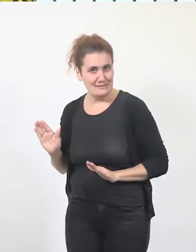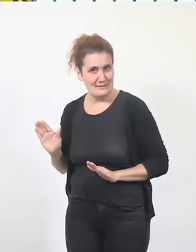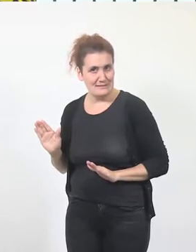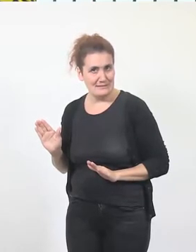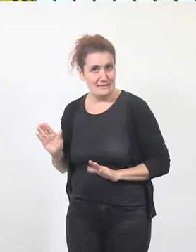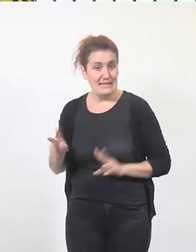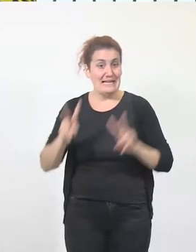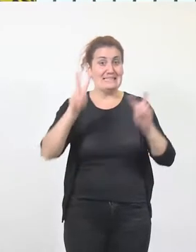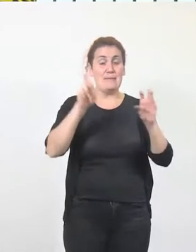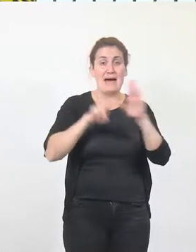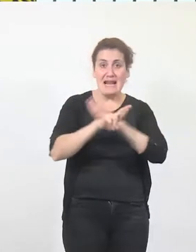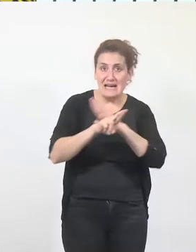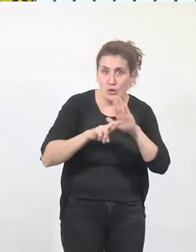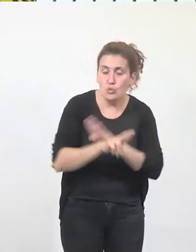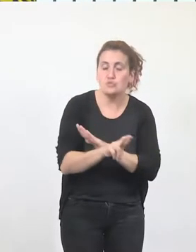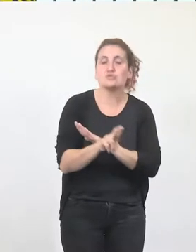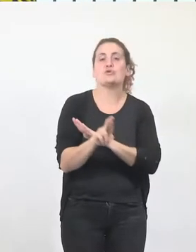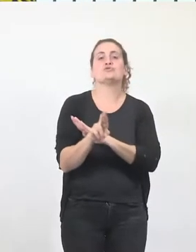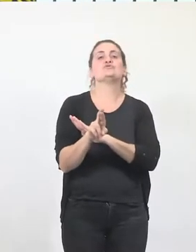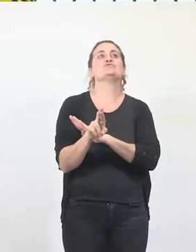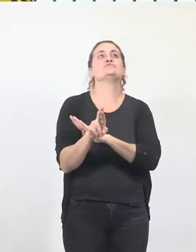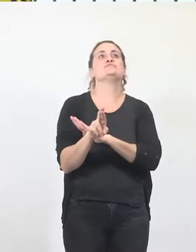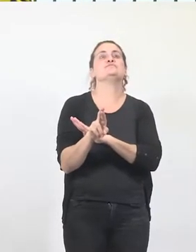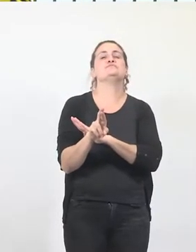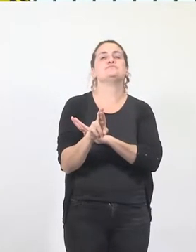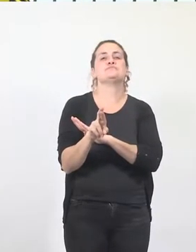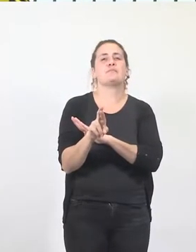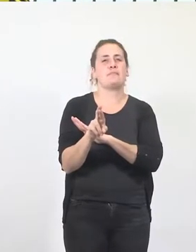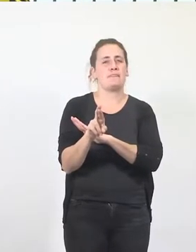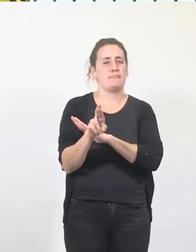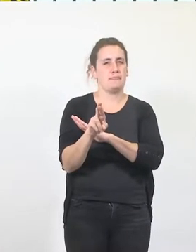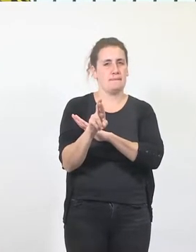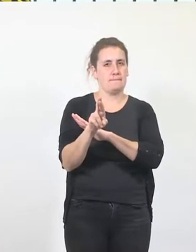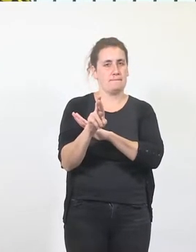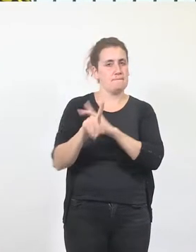El tema de los recursos y el tema de los...